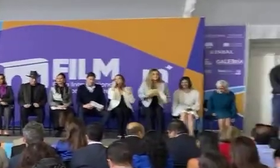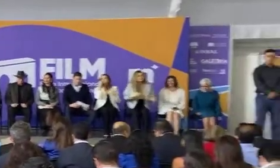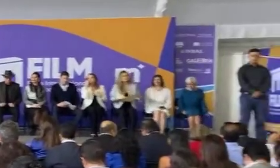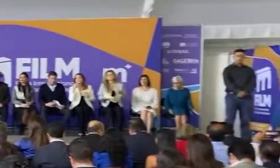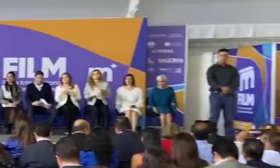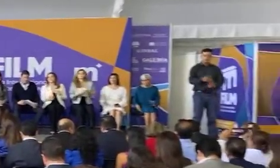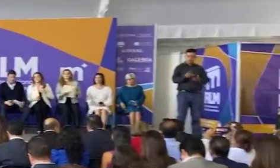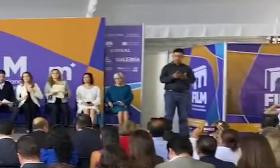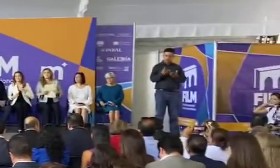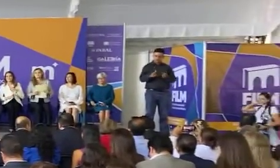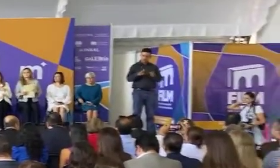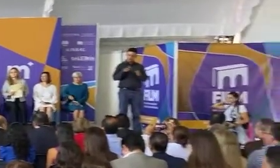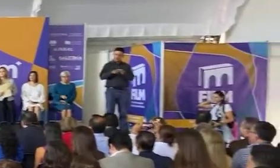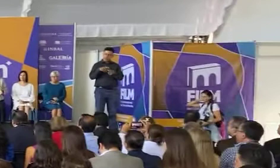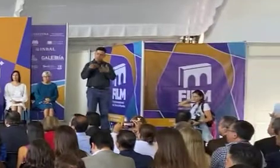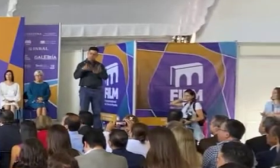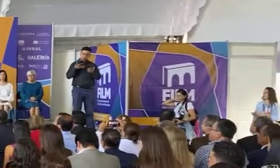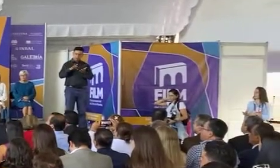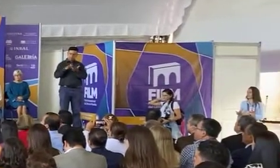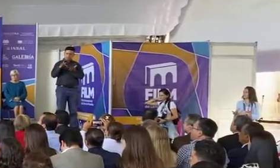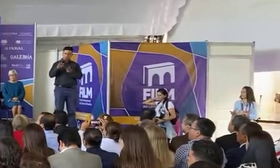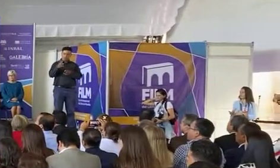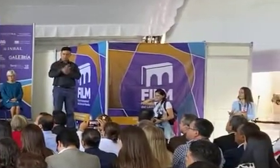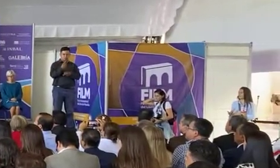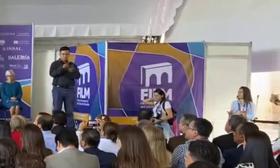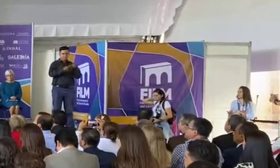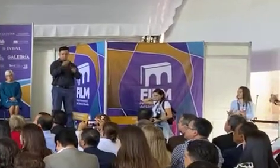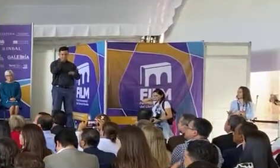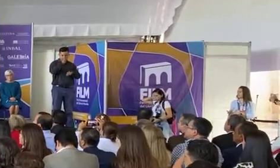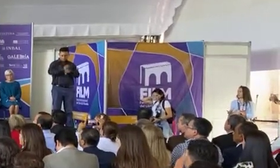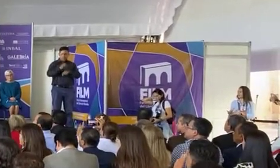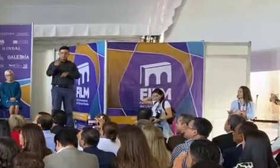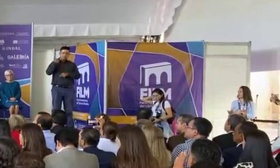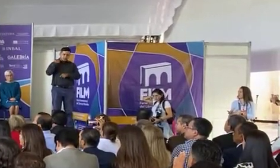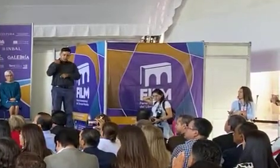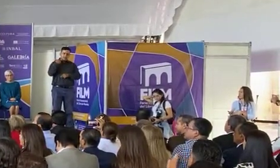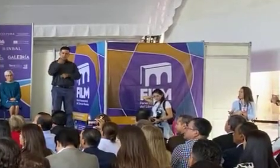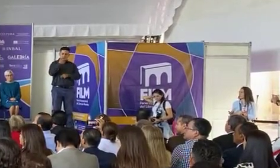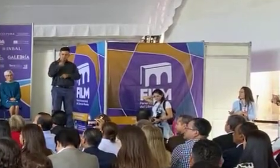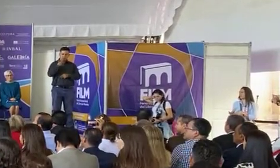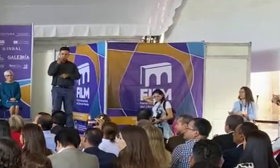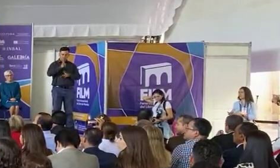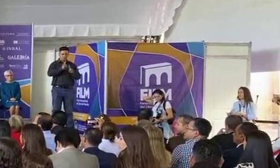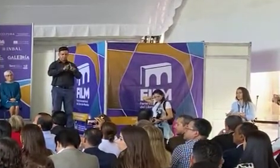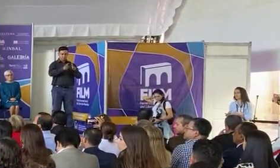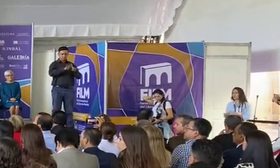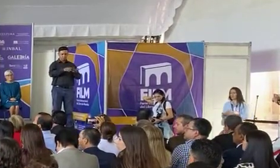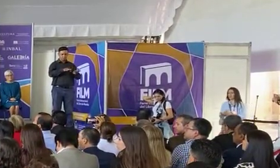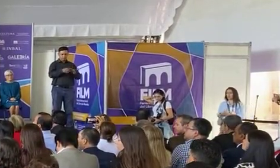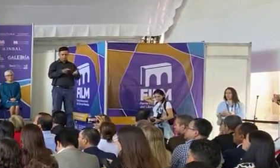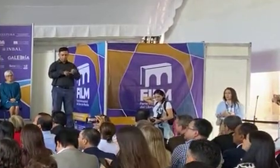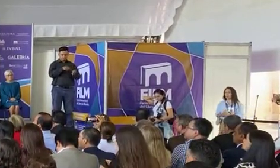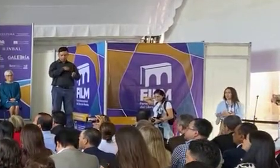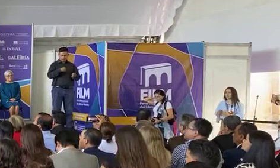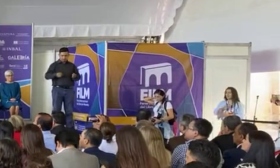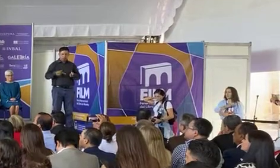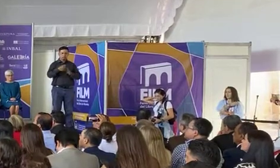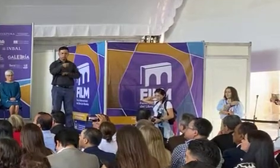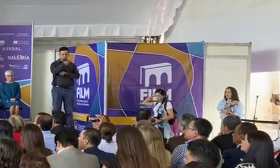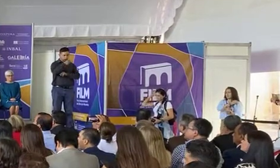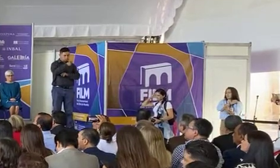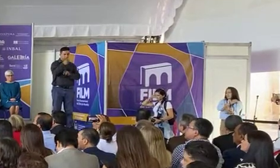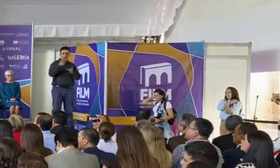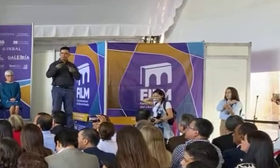De manera especial agradecemos la presencia de secretarios del ayuntamiento, regidoras y regidores, medios de comunicación, público en general, sean